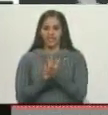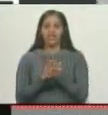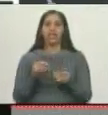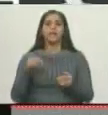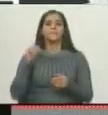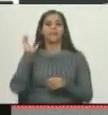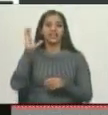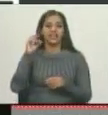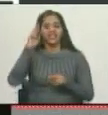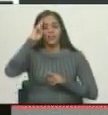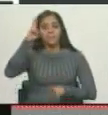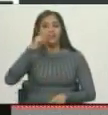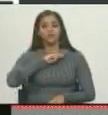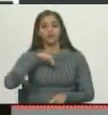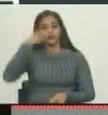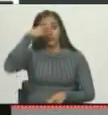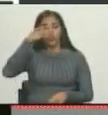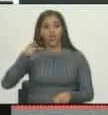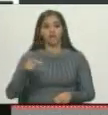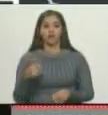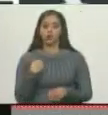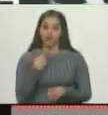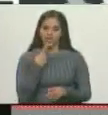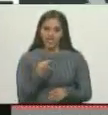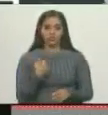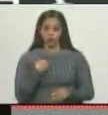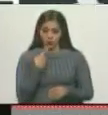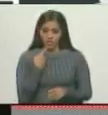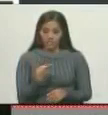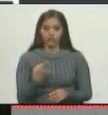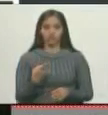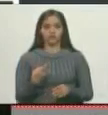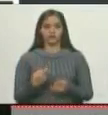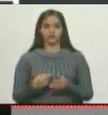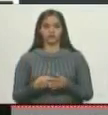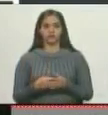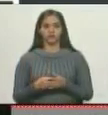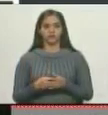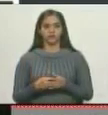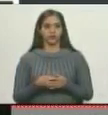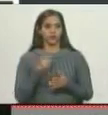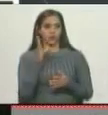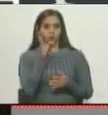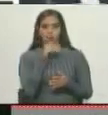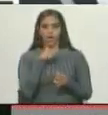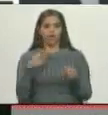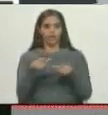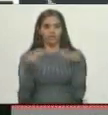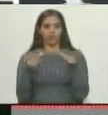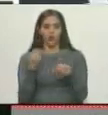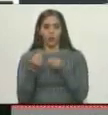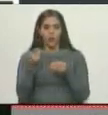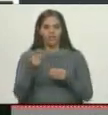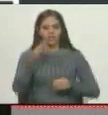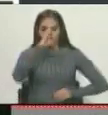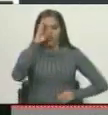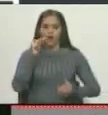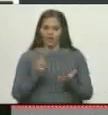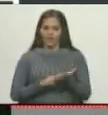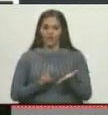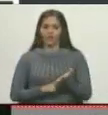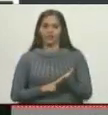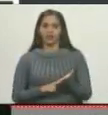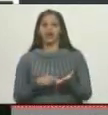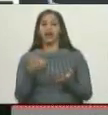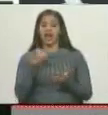nuestro pueblo. Lo he dicho, lo he dicho. Creo que no hay un caso como esto, Diosdado, de verdad. Hay